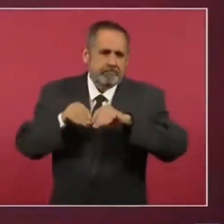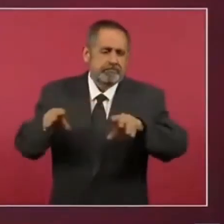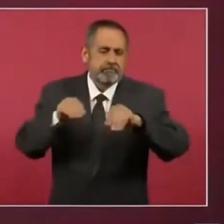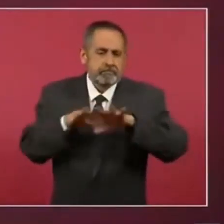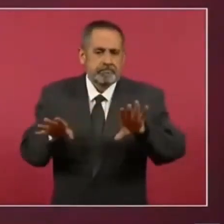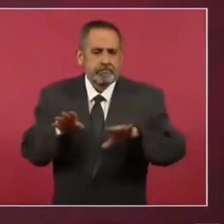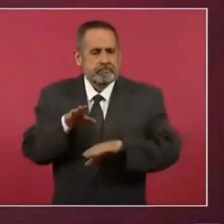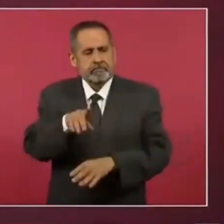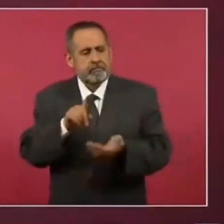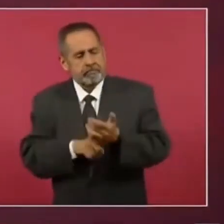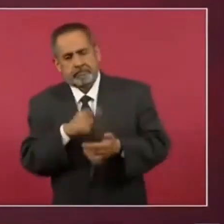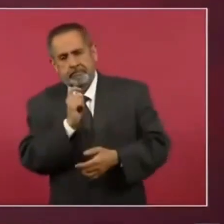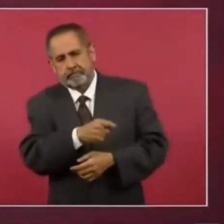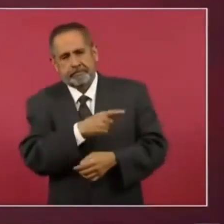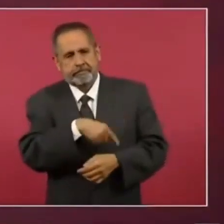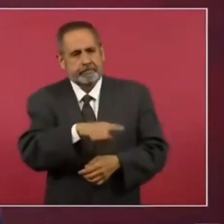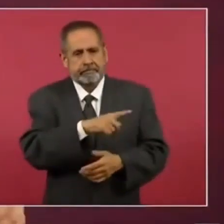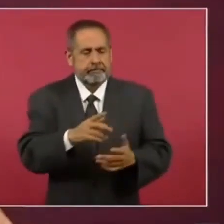sobre